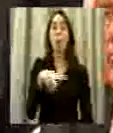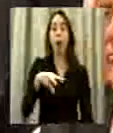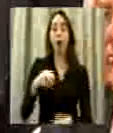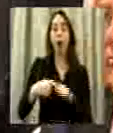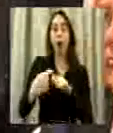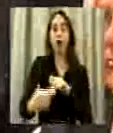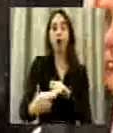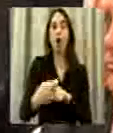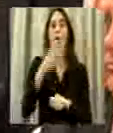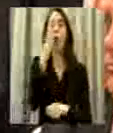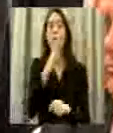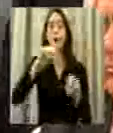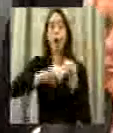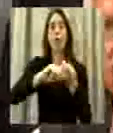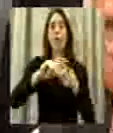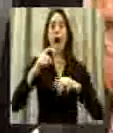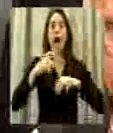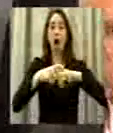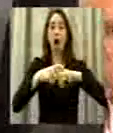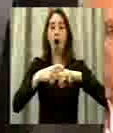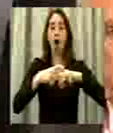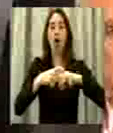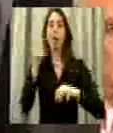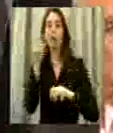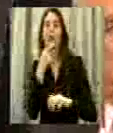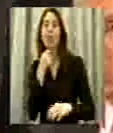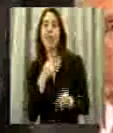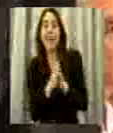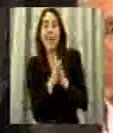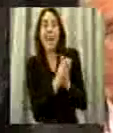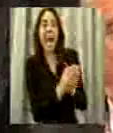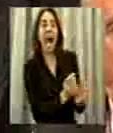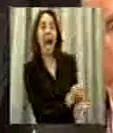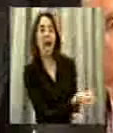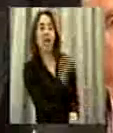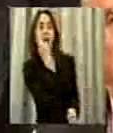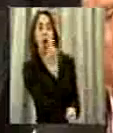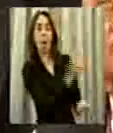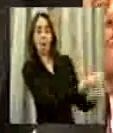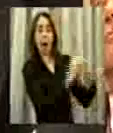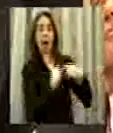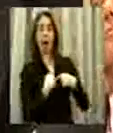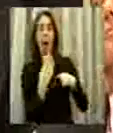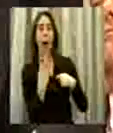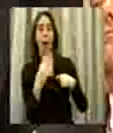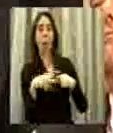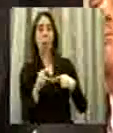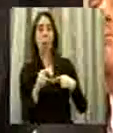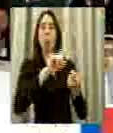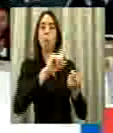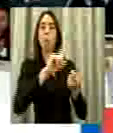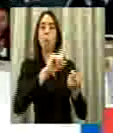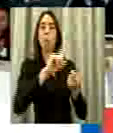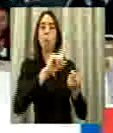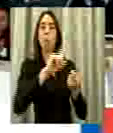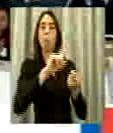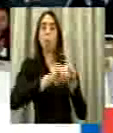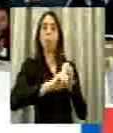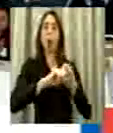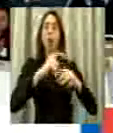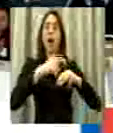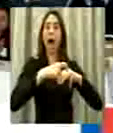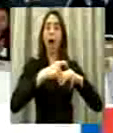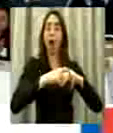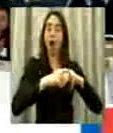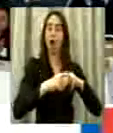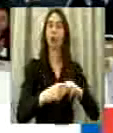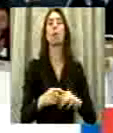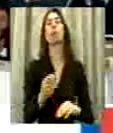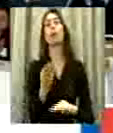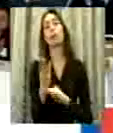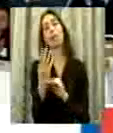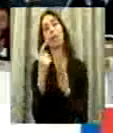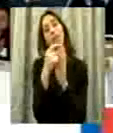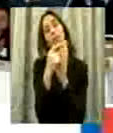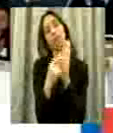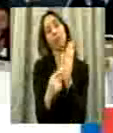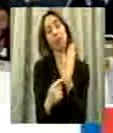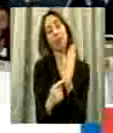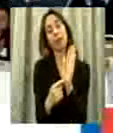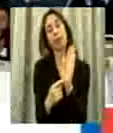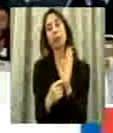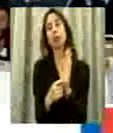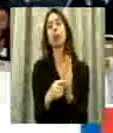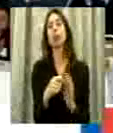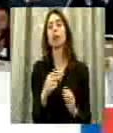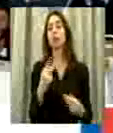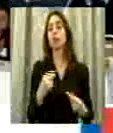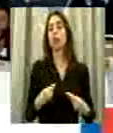vez se entusiasmaron con poder cobrar el bono Bodas de Oro, pero había unos requisitos, ¿no? Primero, lo que les quiero decir es que no se